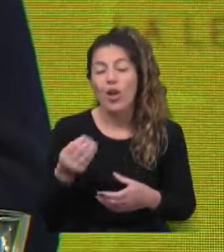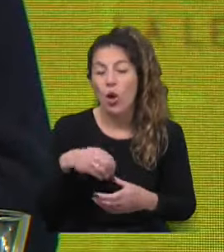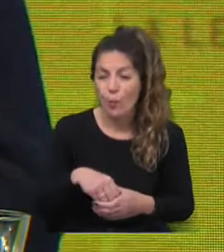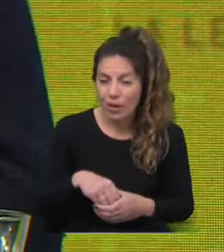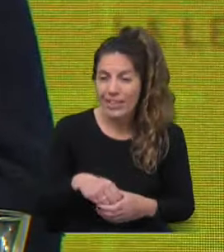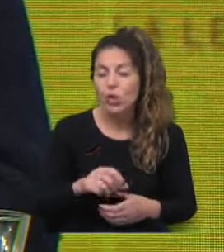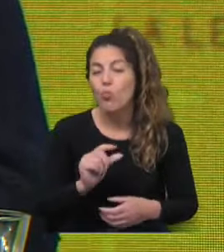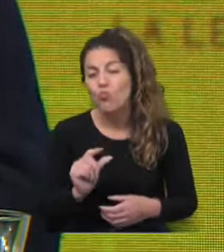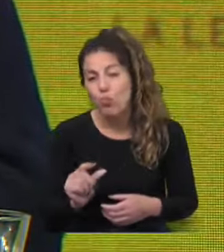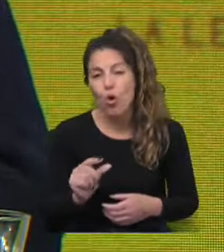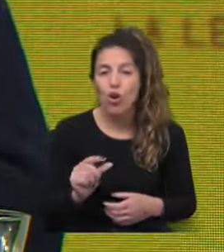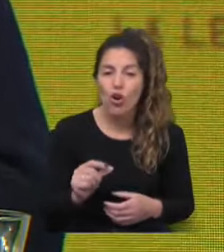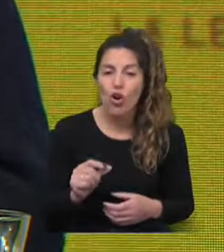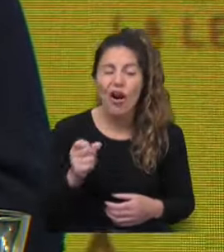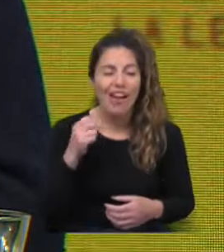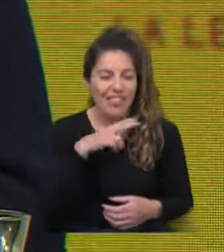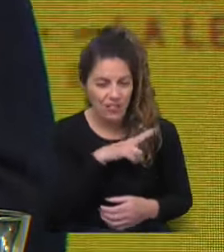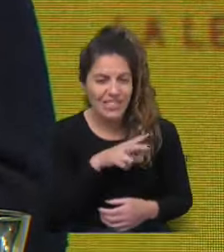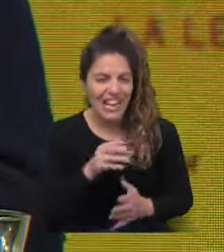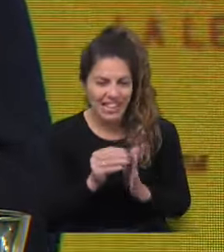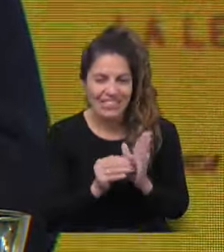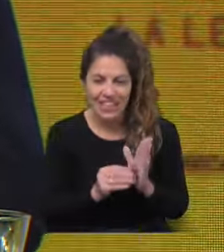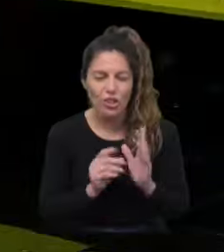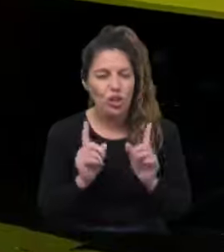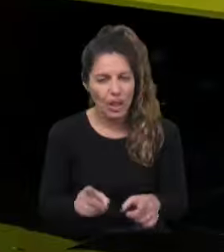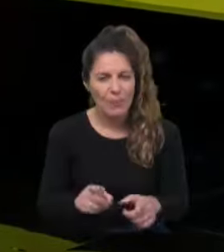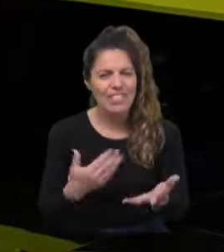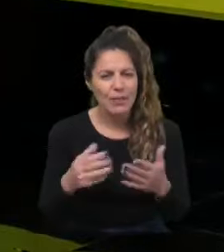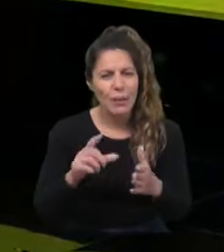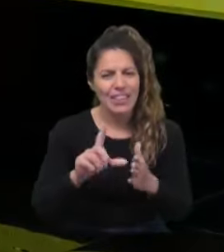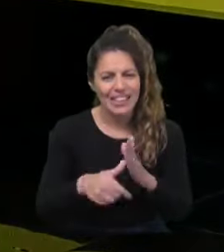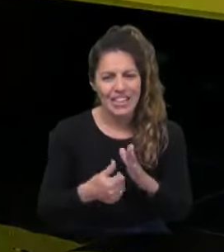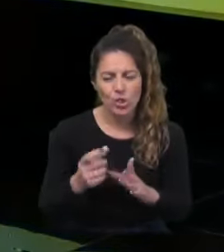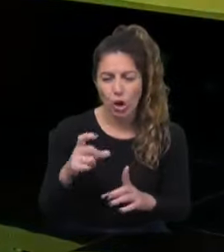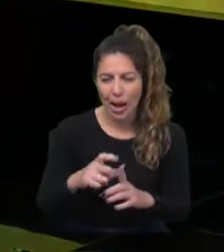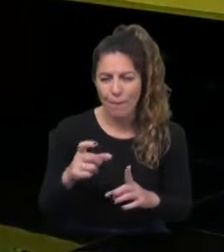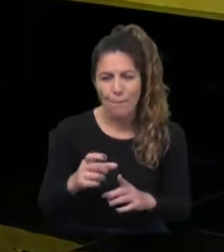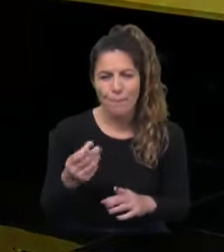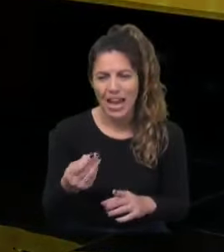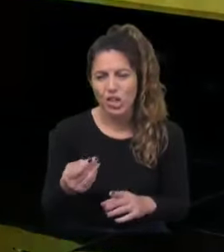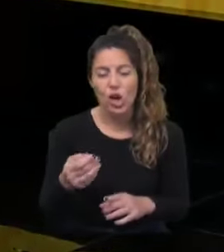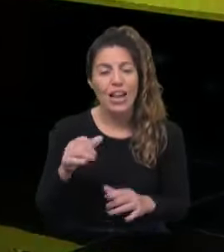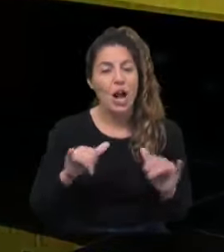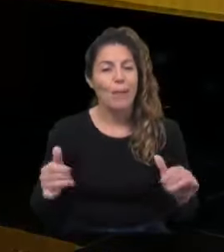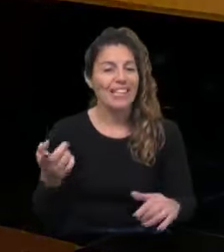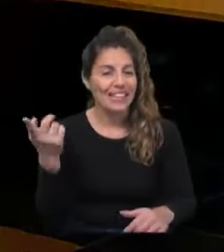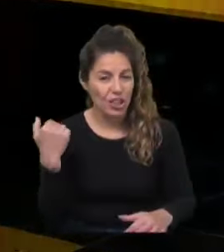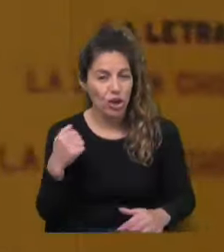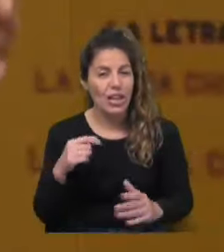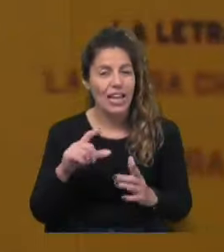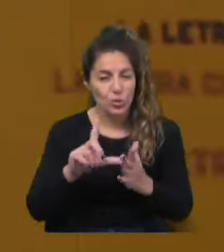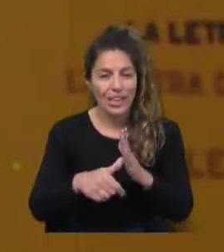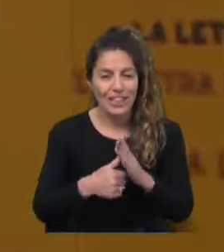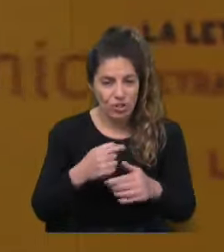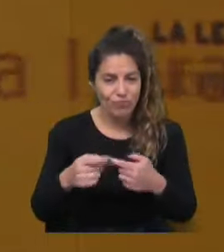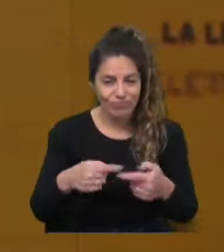un poco artificial a ese dato. También se hablaba de atraso cambiario en la campaña anterior. Quiere decir que es un atraso